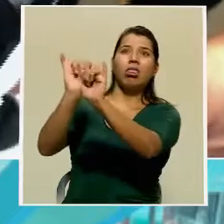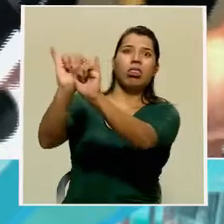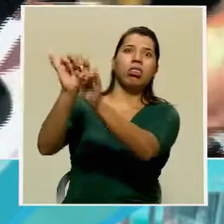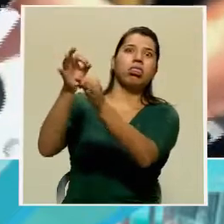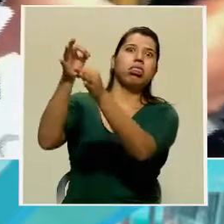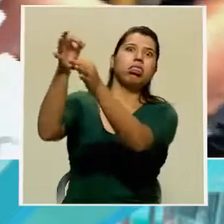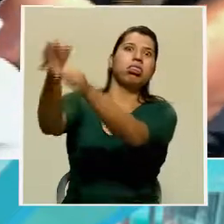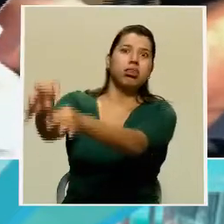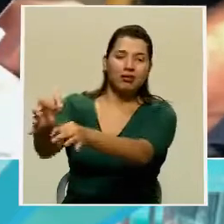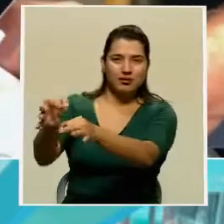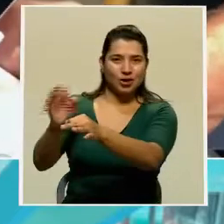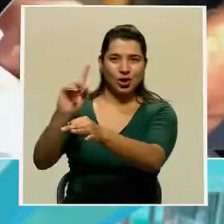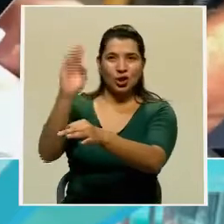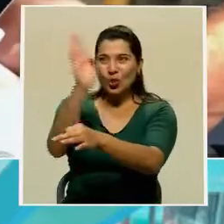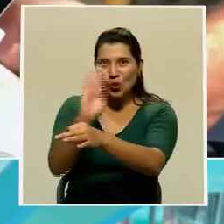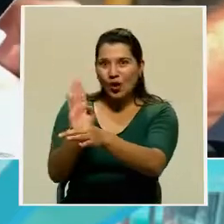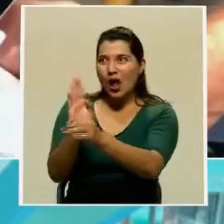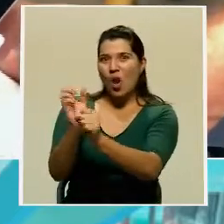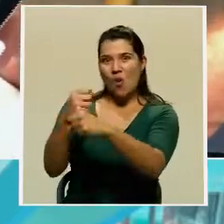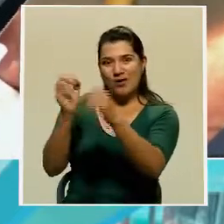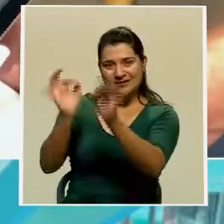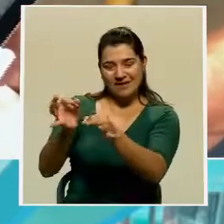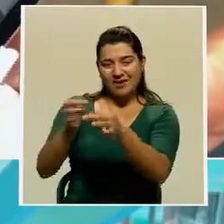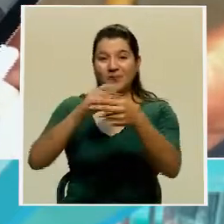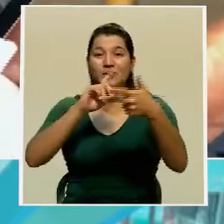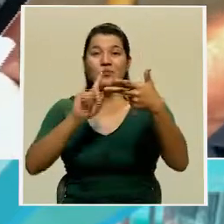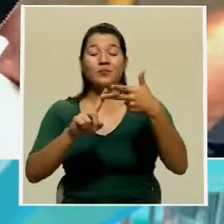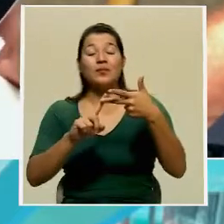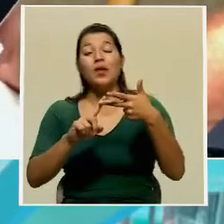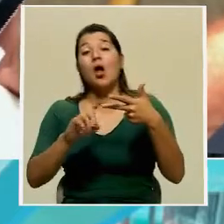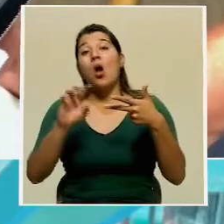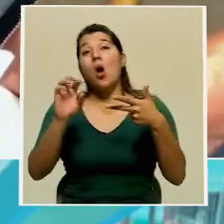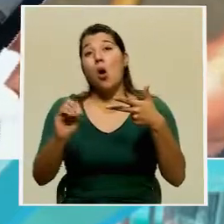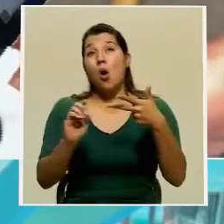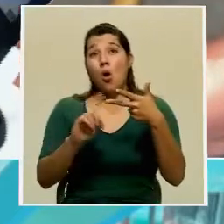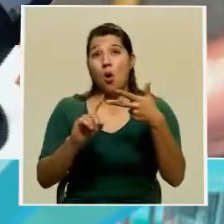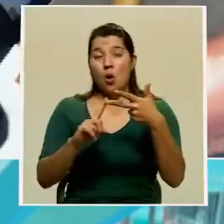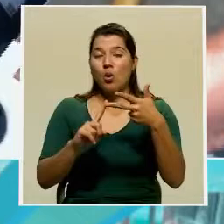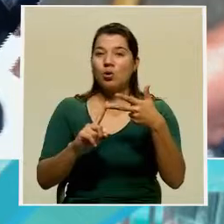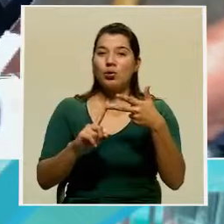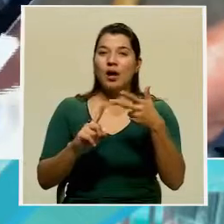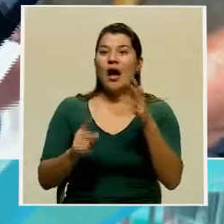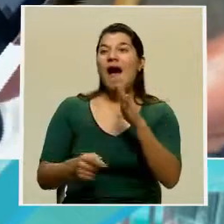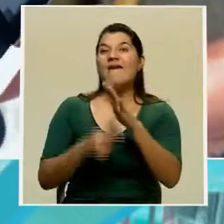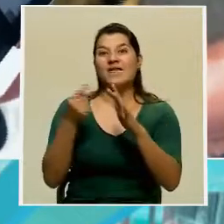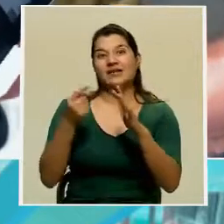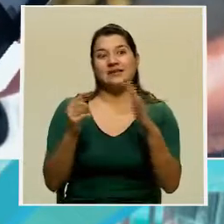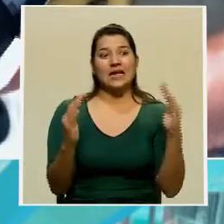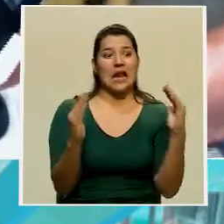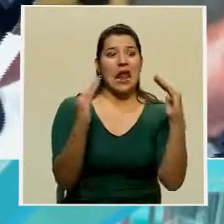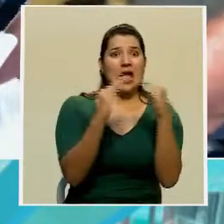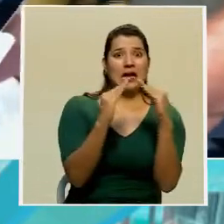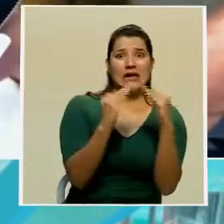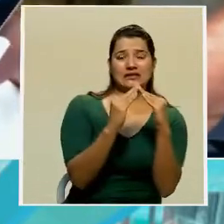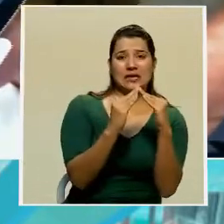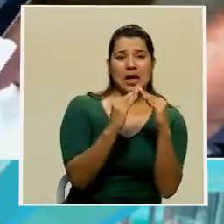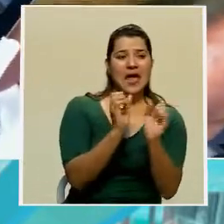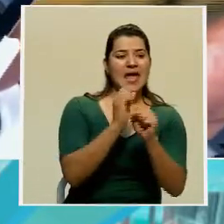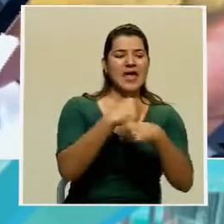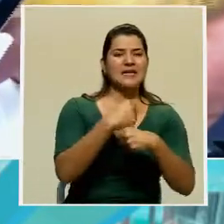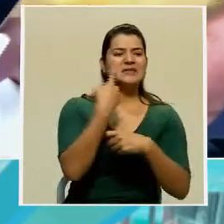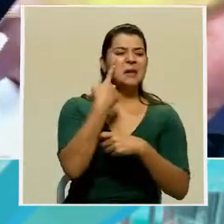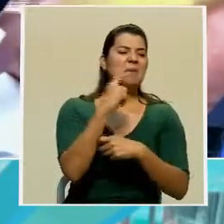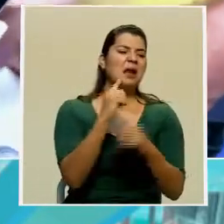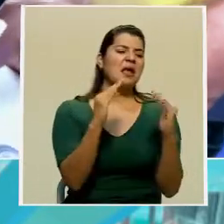o sea, hoy fue diseñada esta vivienda para albergar a 5 o 6 personas y de pronto se convierte en